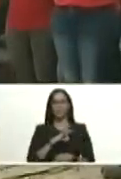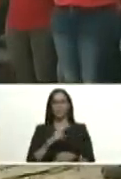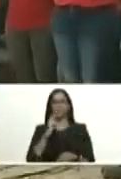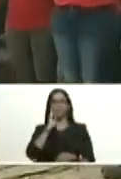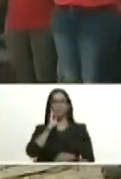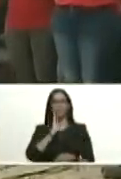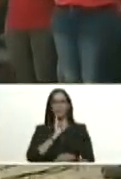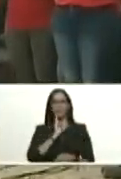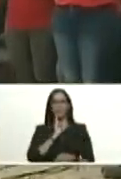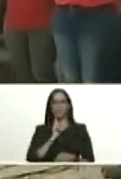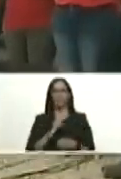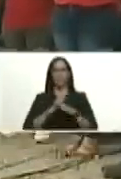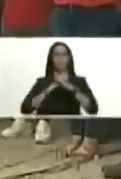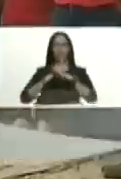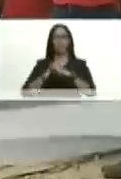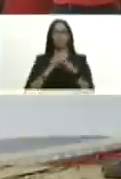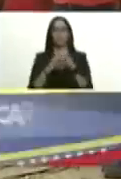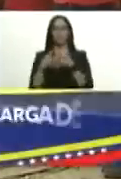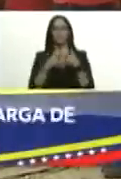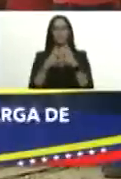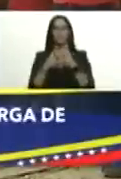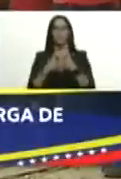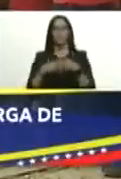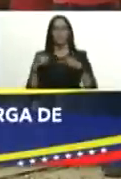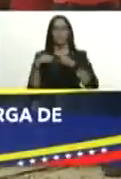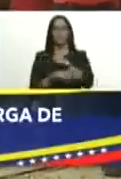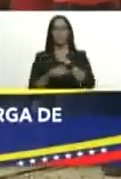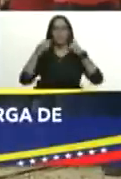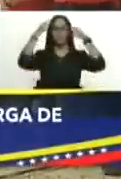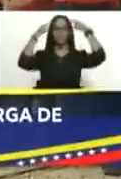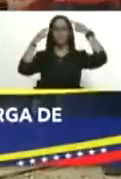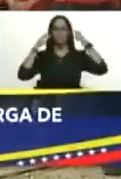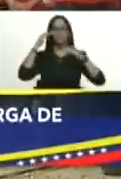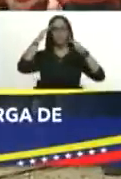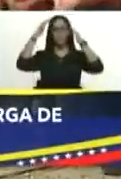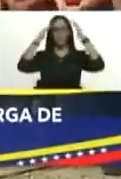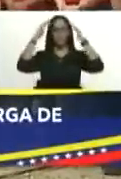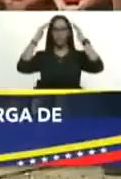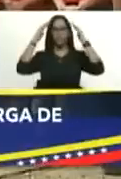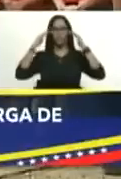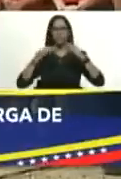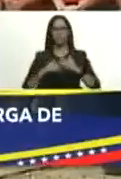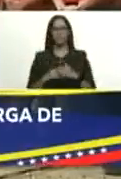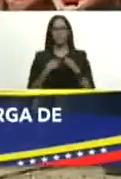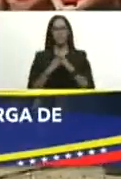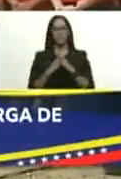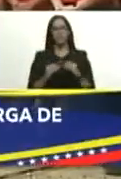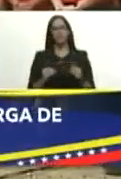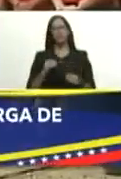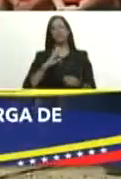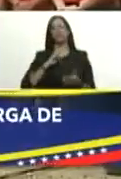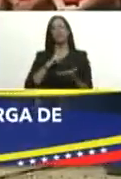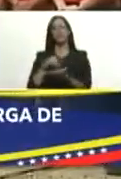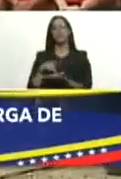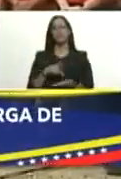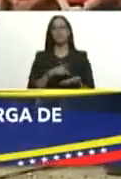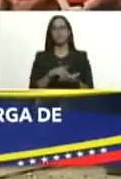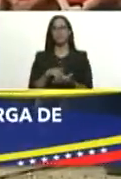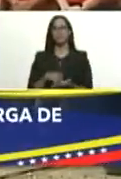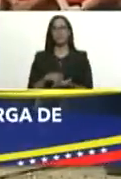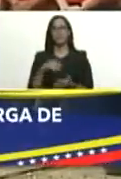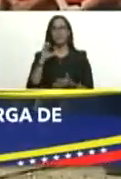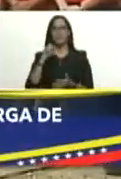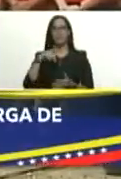bolivariano antiimperialista y profundamente chavista saludo de todos los que nos encontramos acá en la